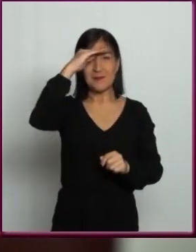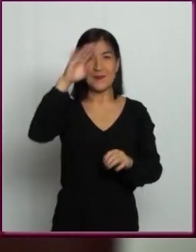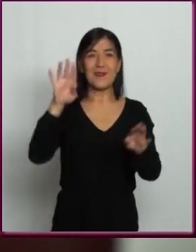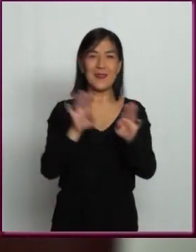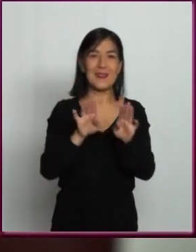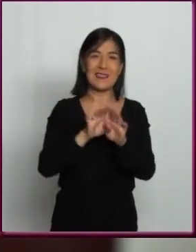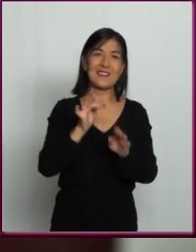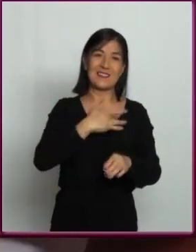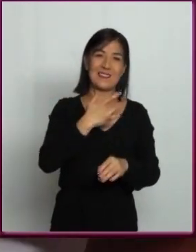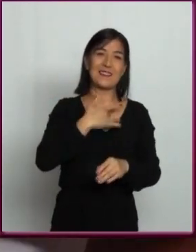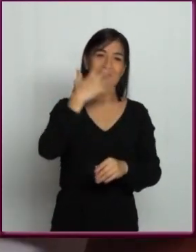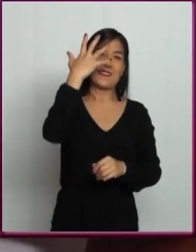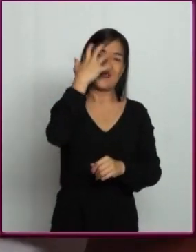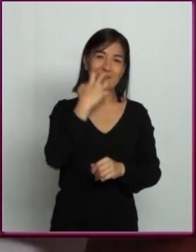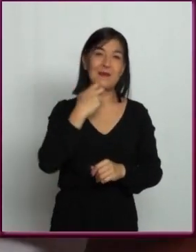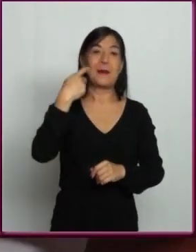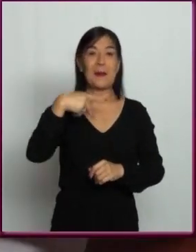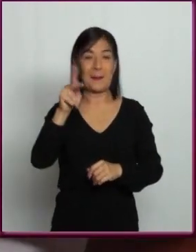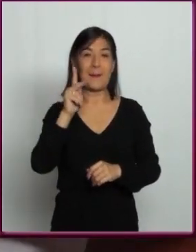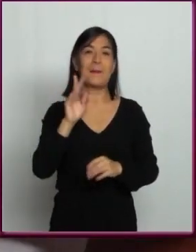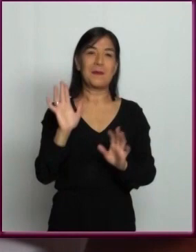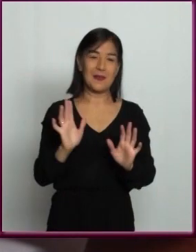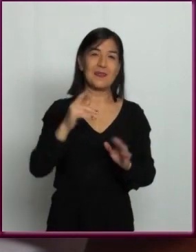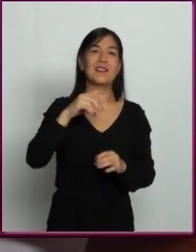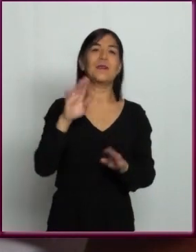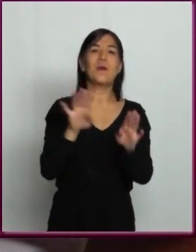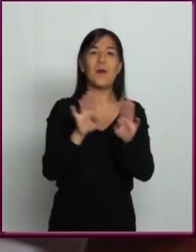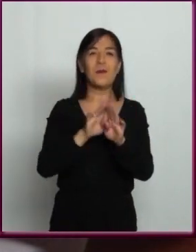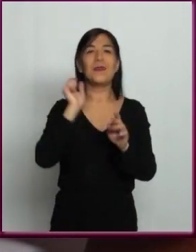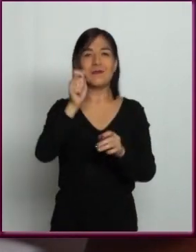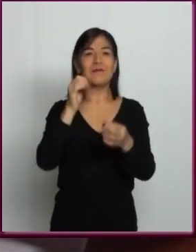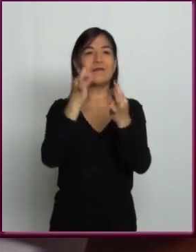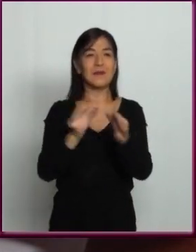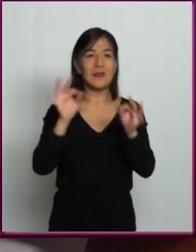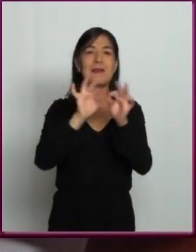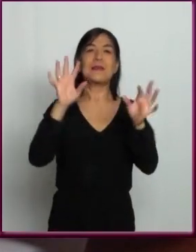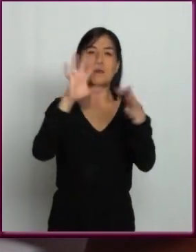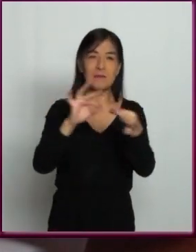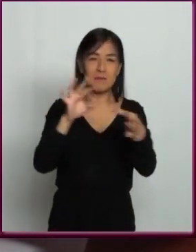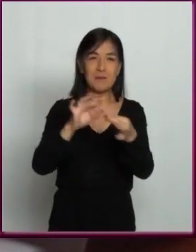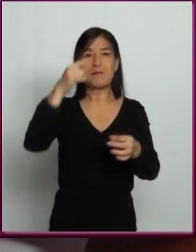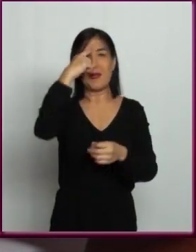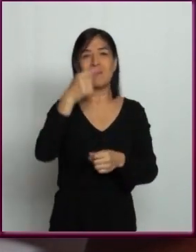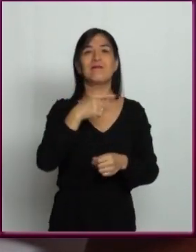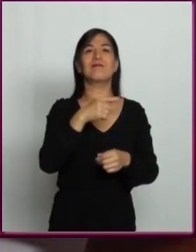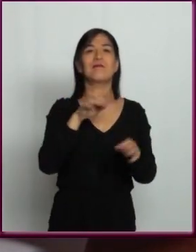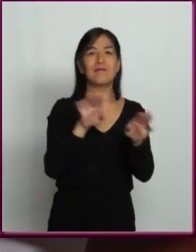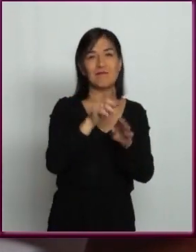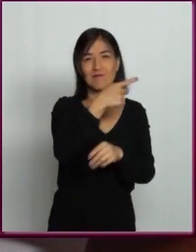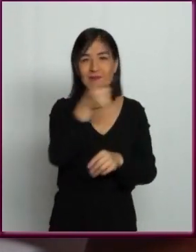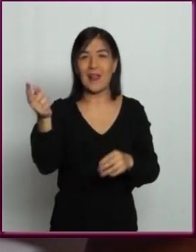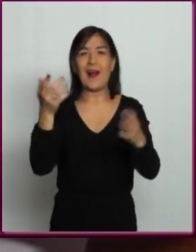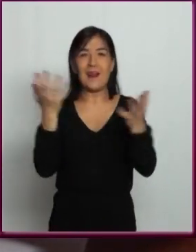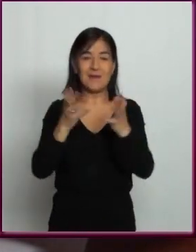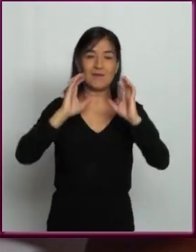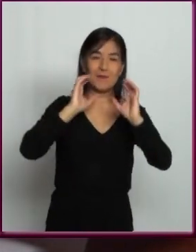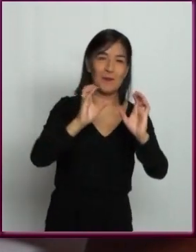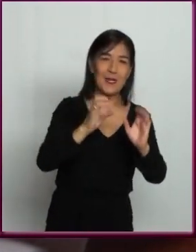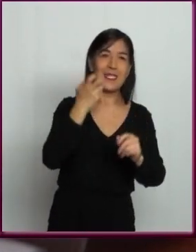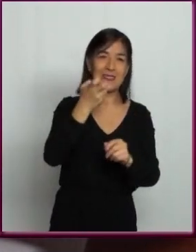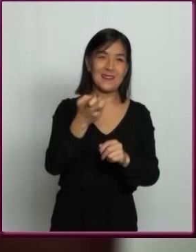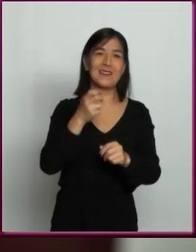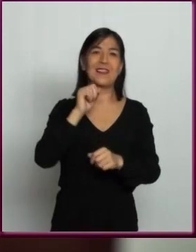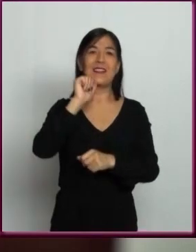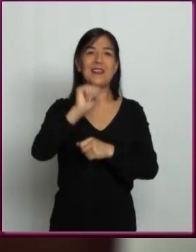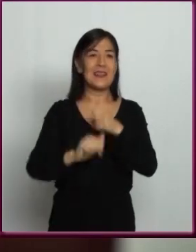tema bastante triste, pero creo que justo sería como importante señalarlo para que se pueda trabajar en ello y cuidar a todas